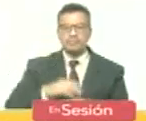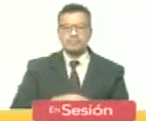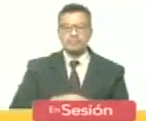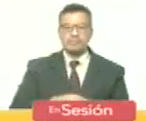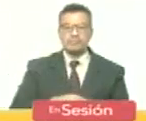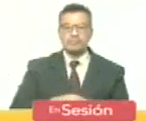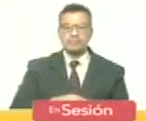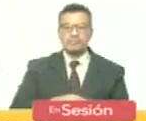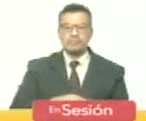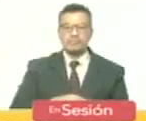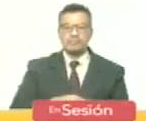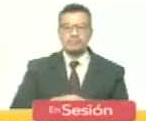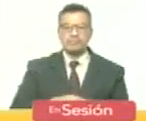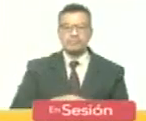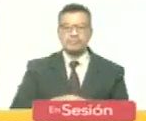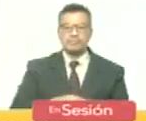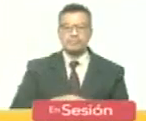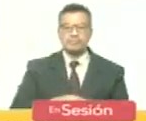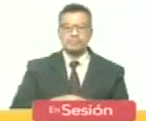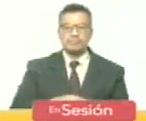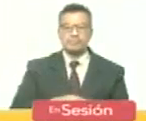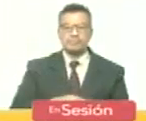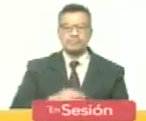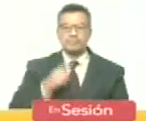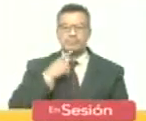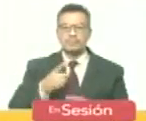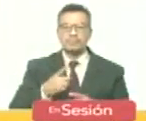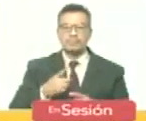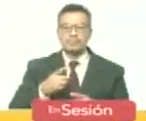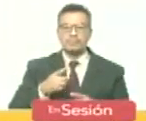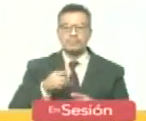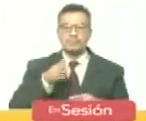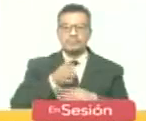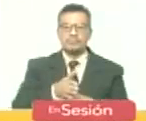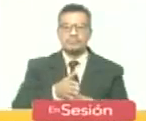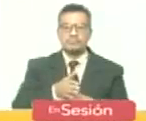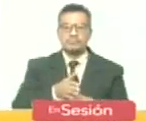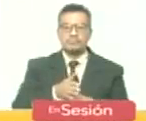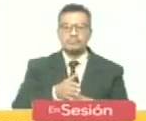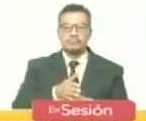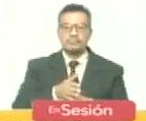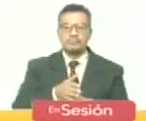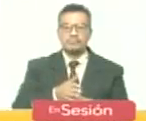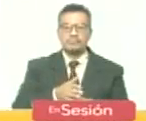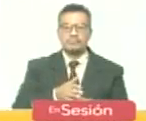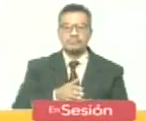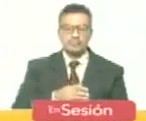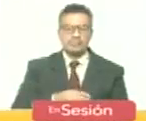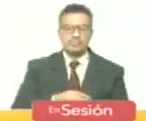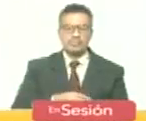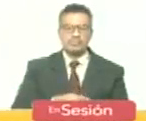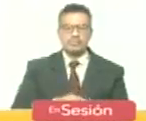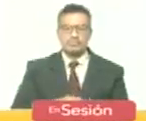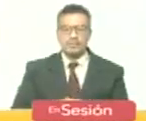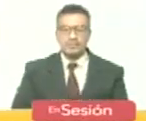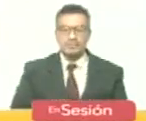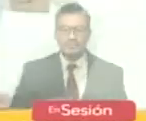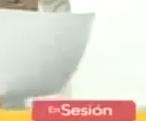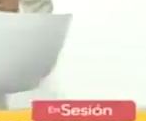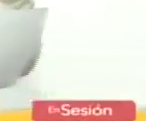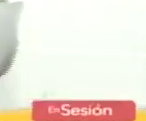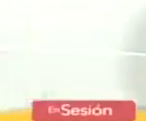que la tarima estuviera un poco más atrás, ese dron hubiera ingresado. Y el que estaba